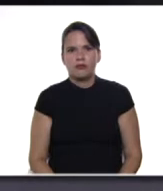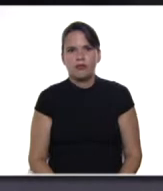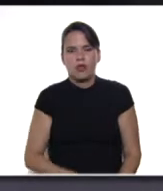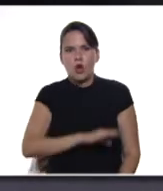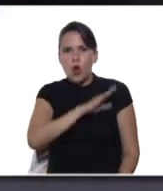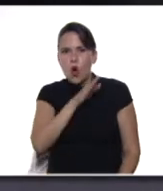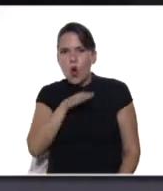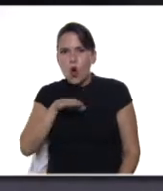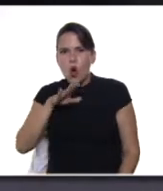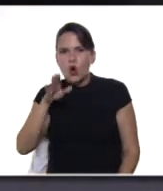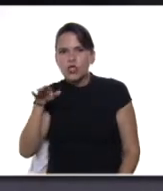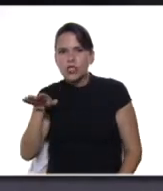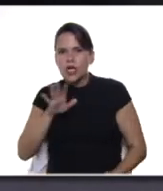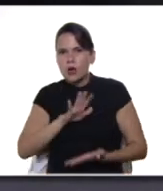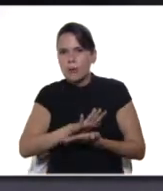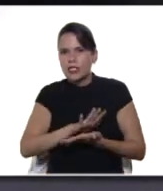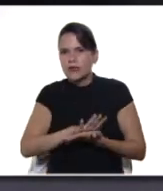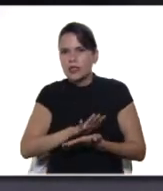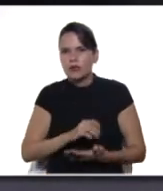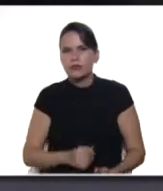Océano Pacífico.